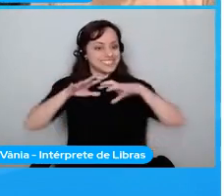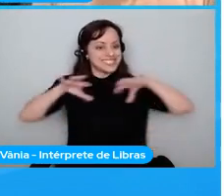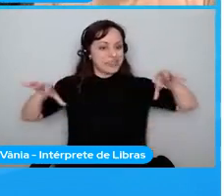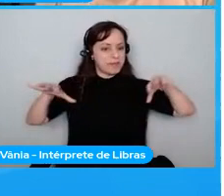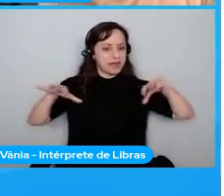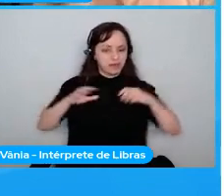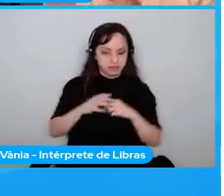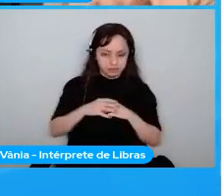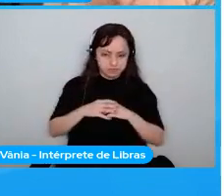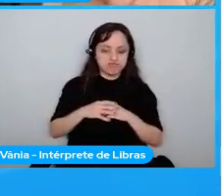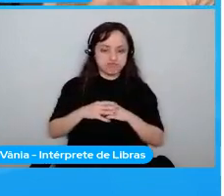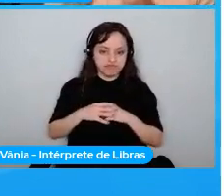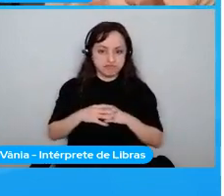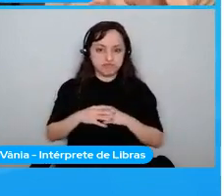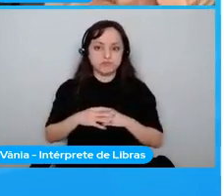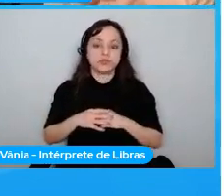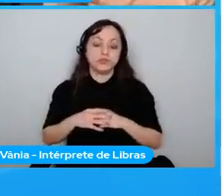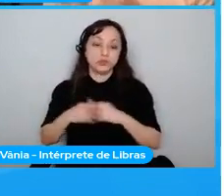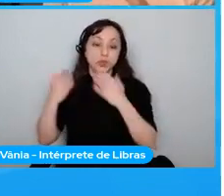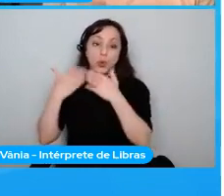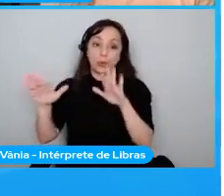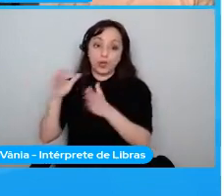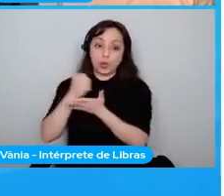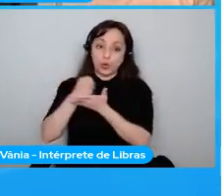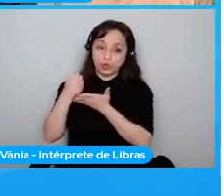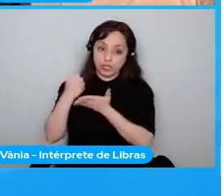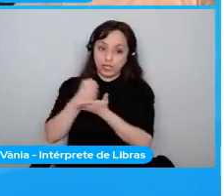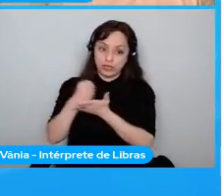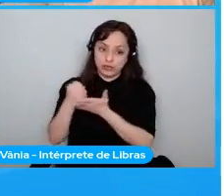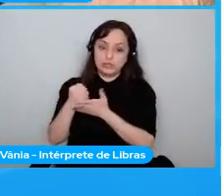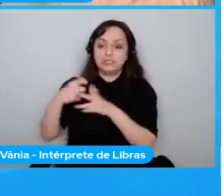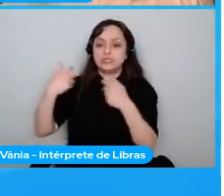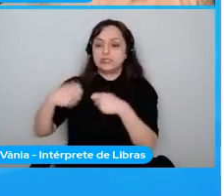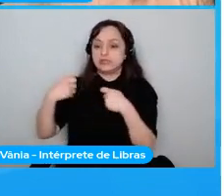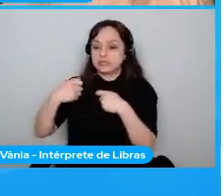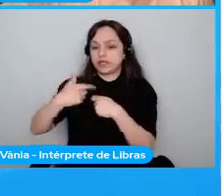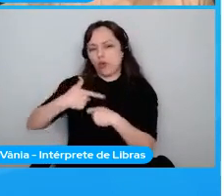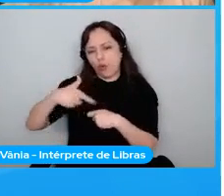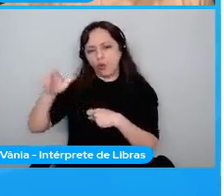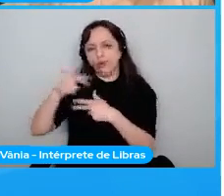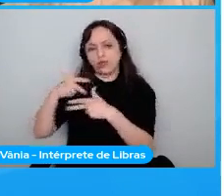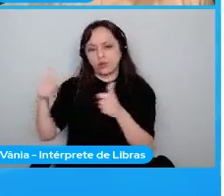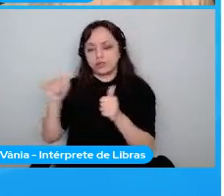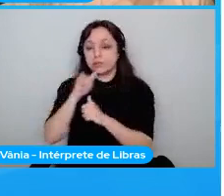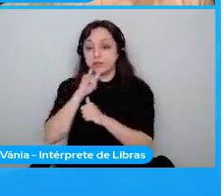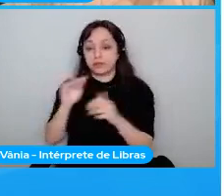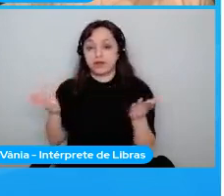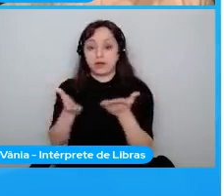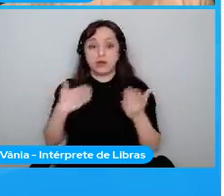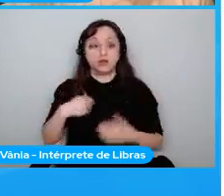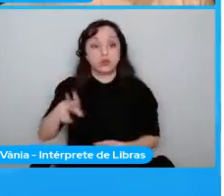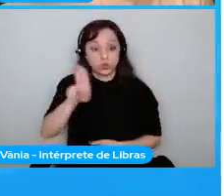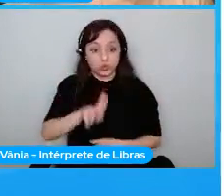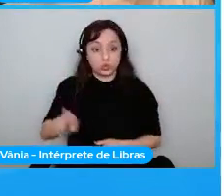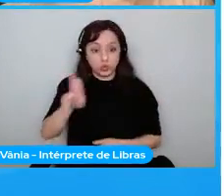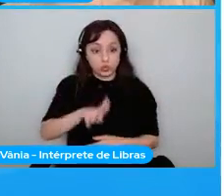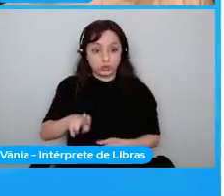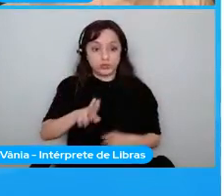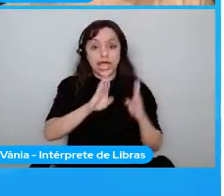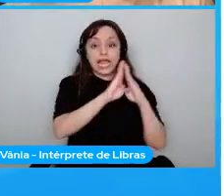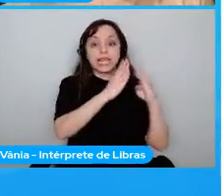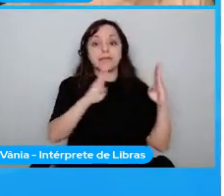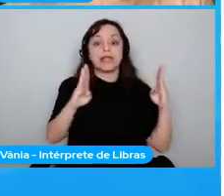estándar de Open Contract se necesita ya algunas cositas adicionales. En este caso, yo estoy utilizando una librería que se